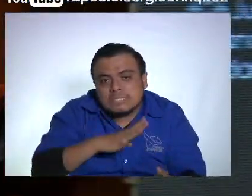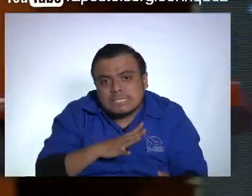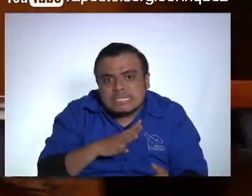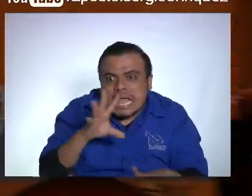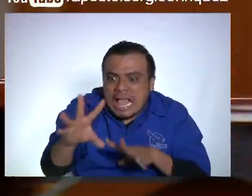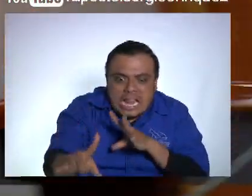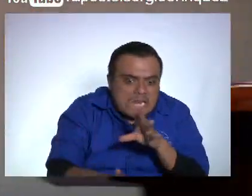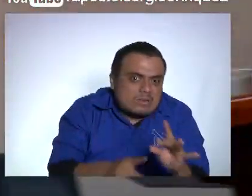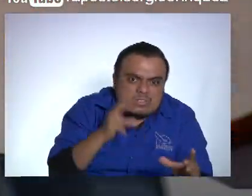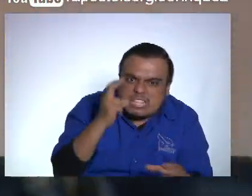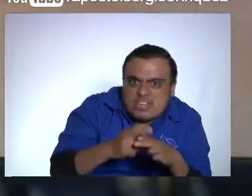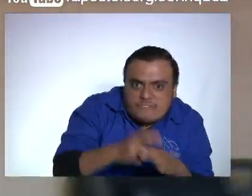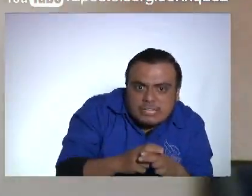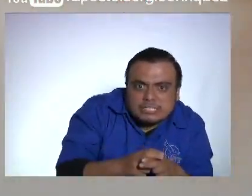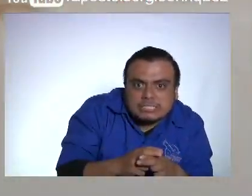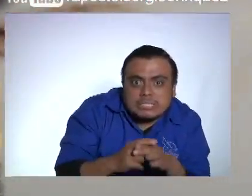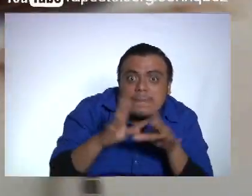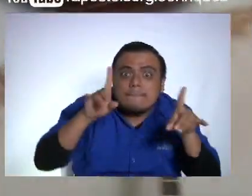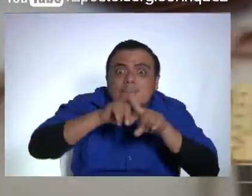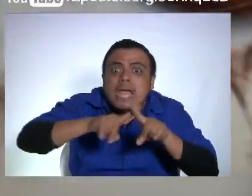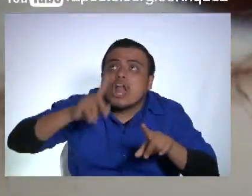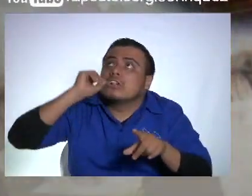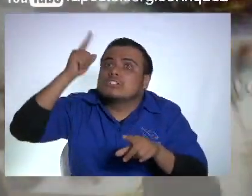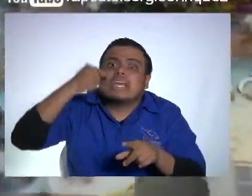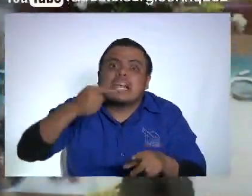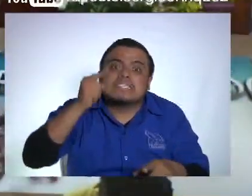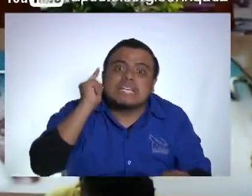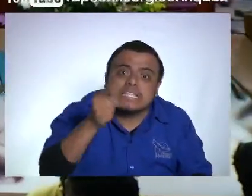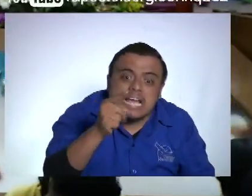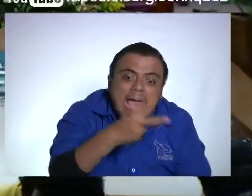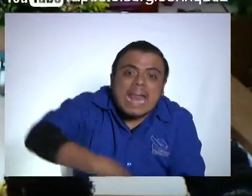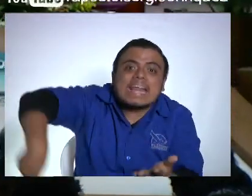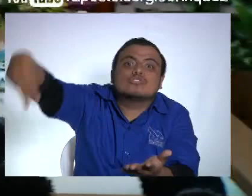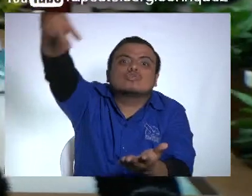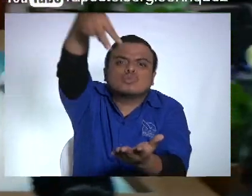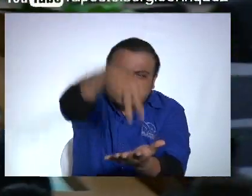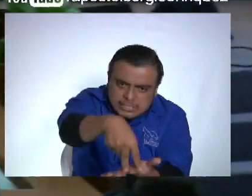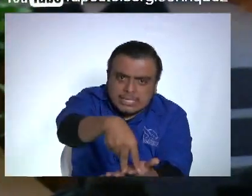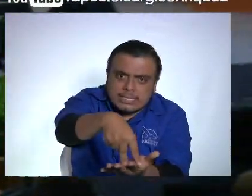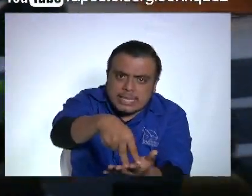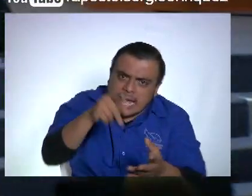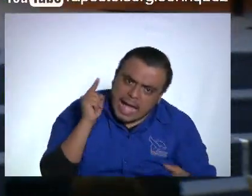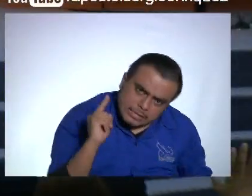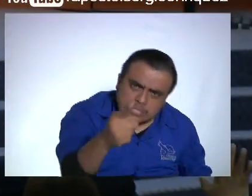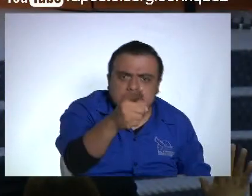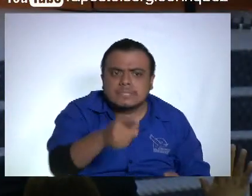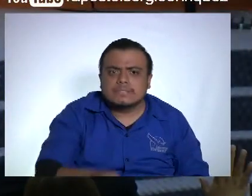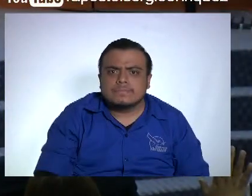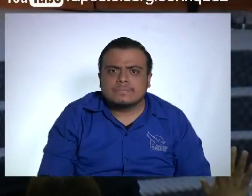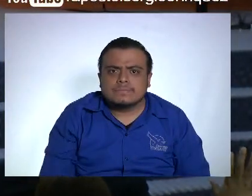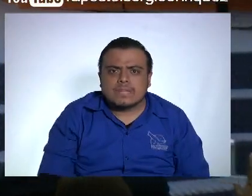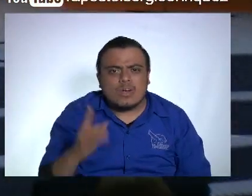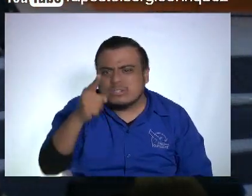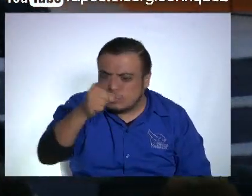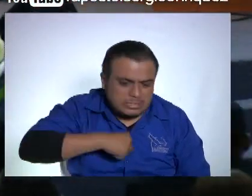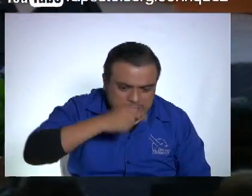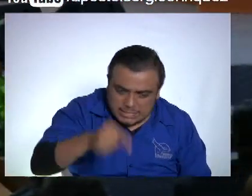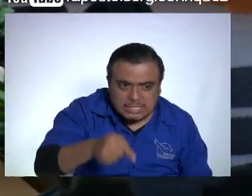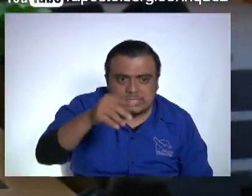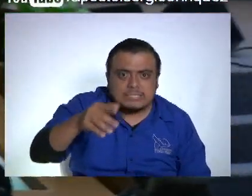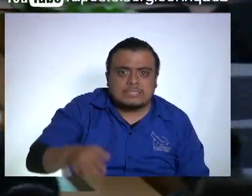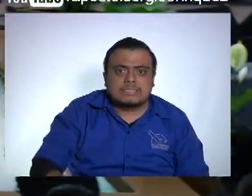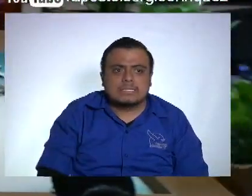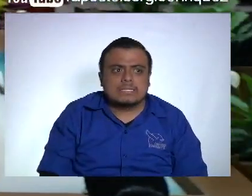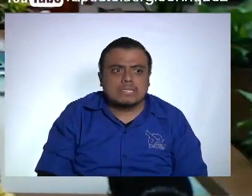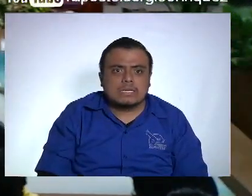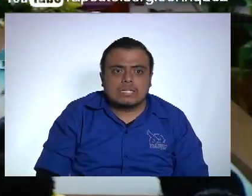caótica, y el Señor te dice, resucita de tu situación, resucita de donde te encuentras.